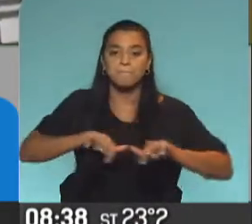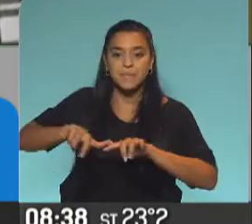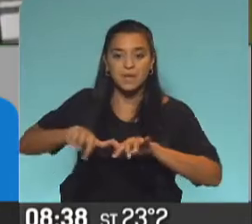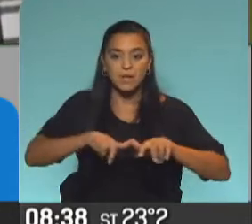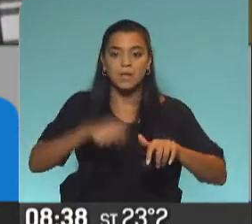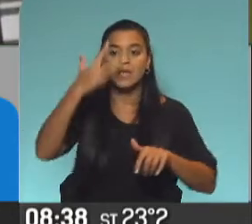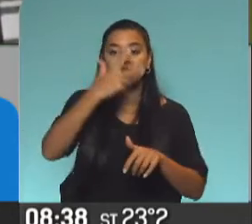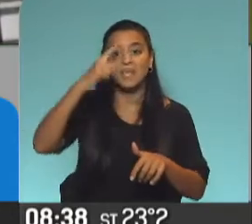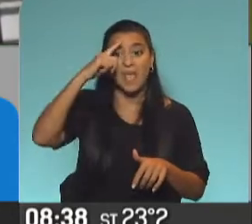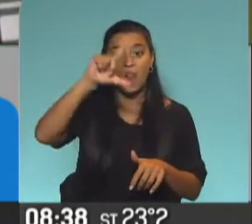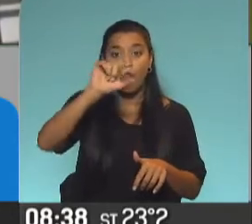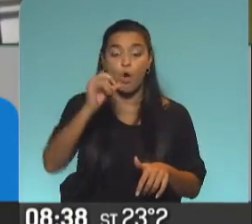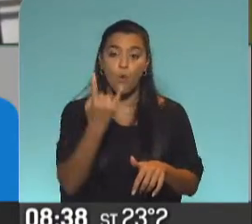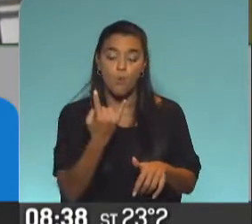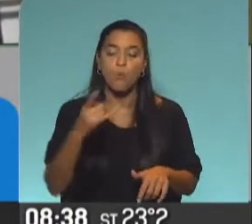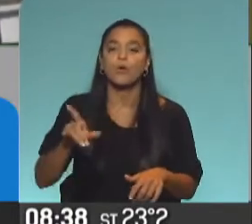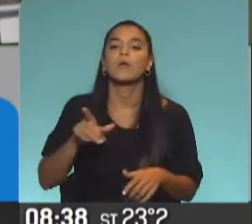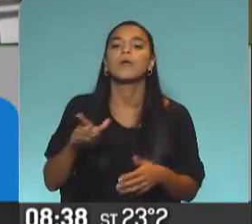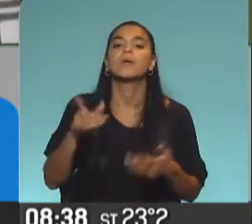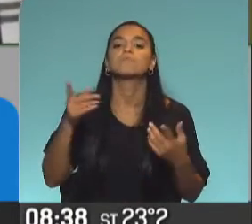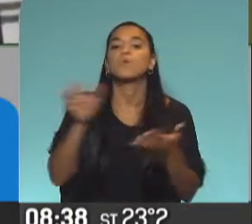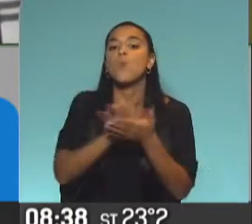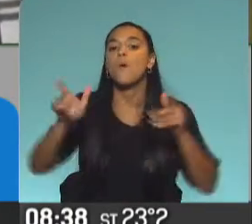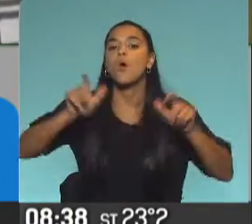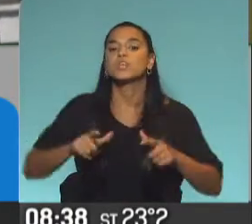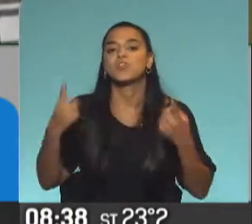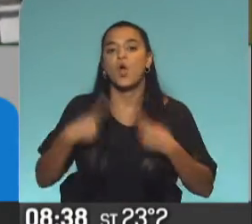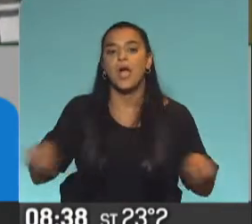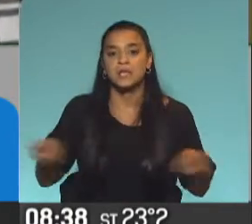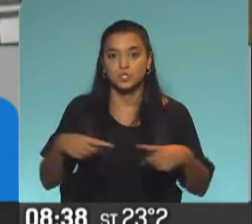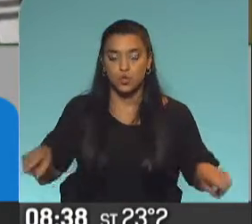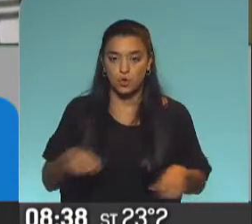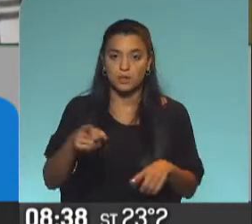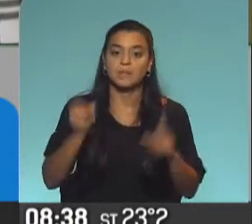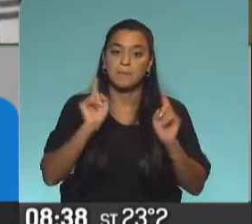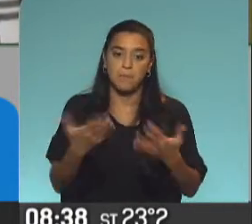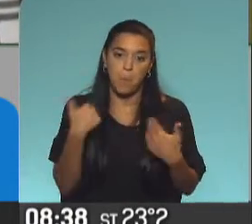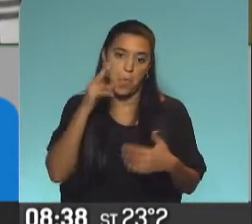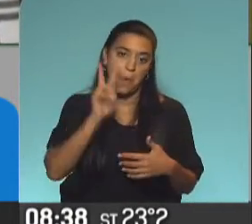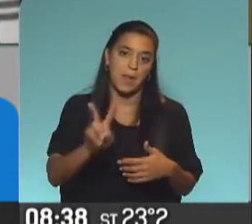Roger Hello su nuevo disco Canciones, así que también se puede ver al gran Tata.